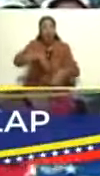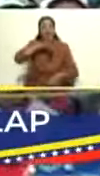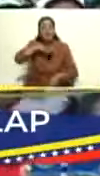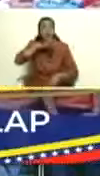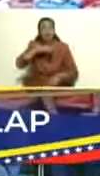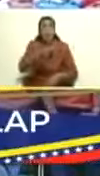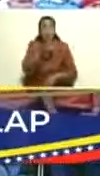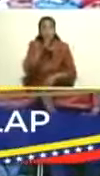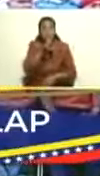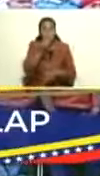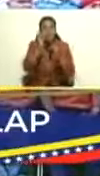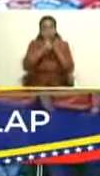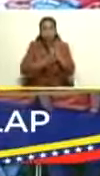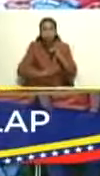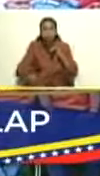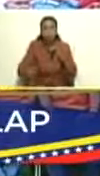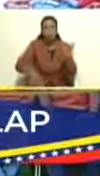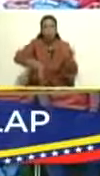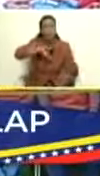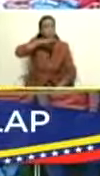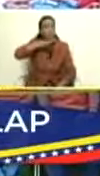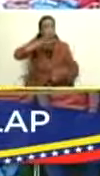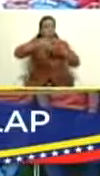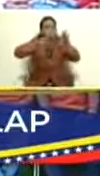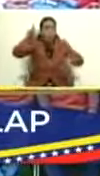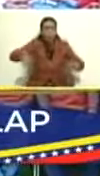¿Abastecieron los mercados?